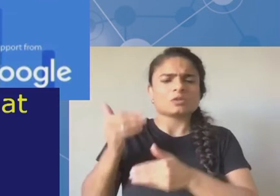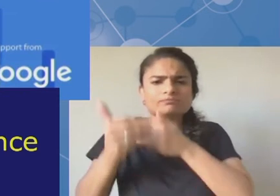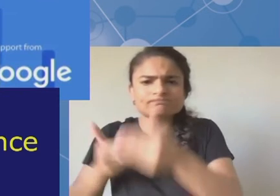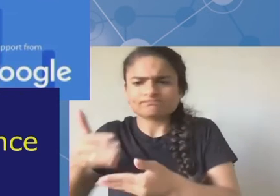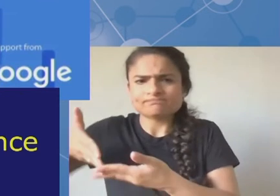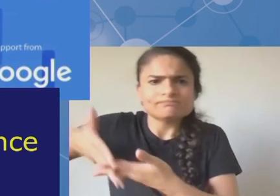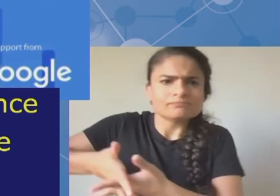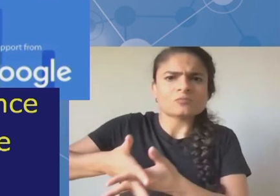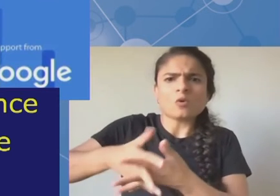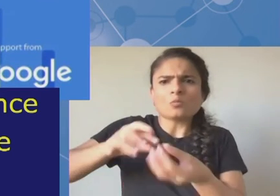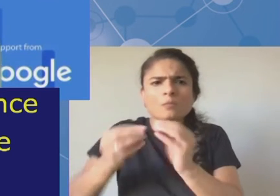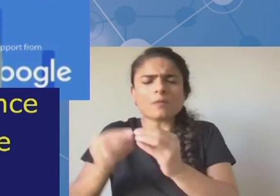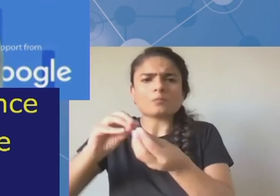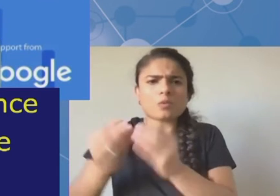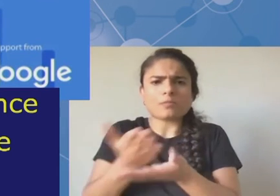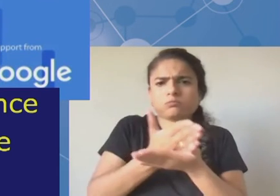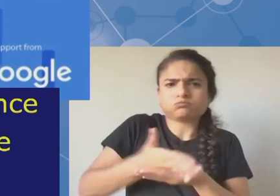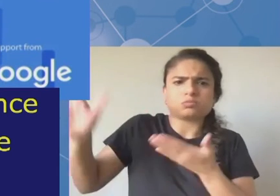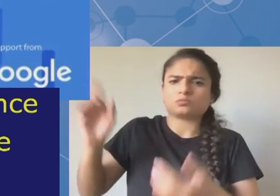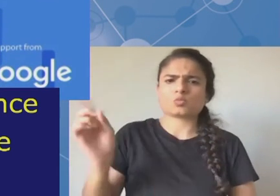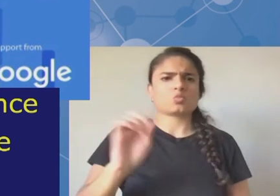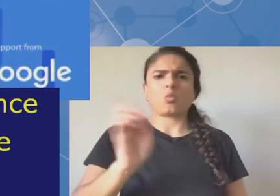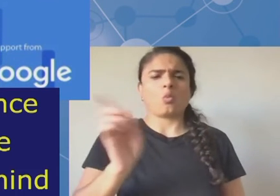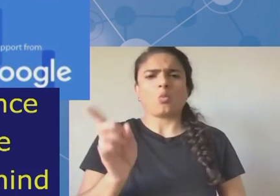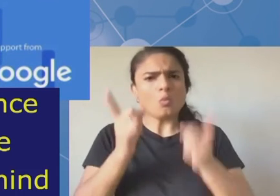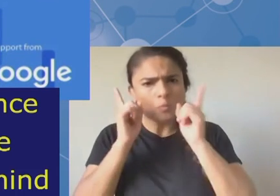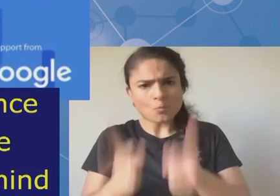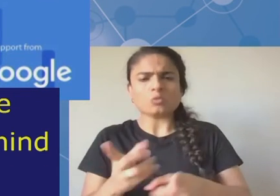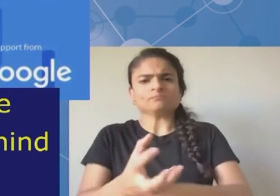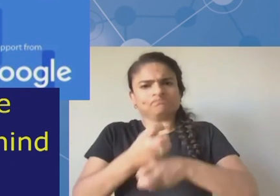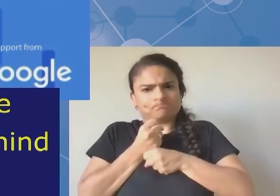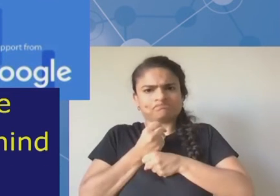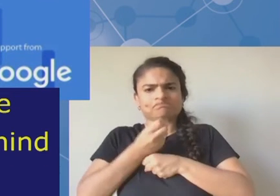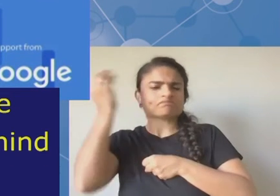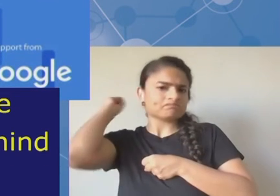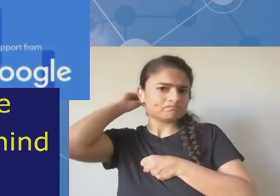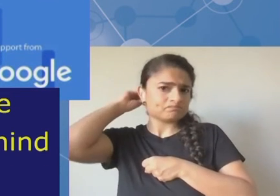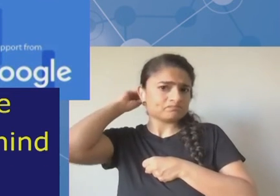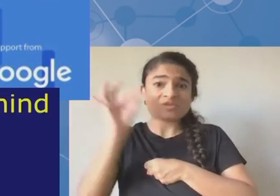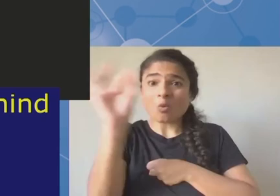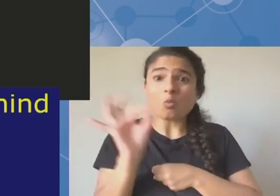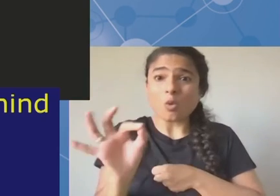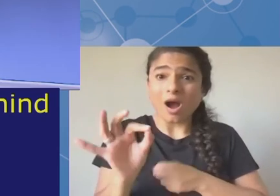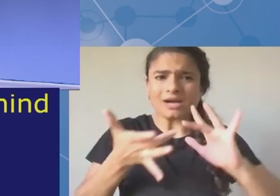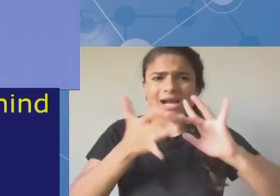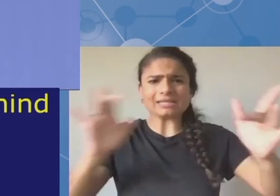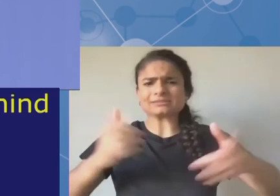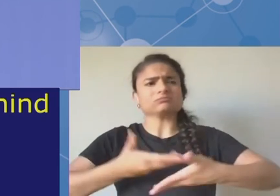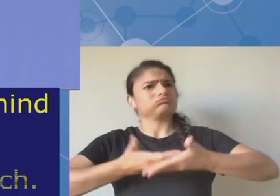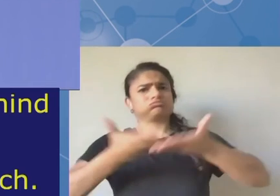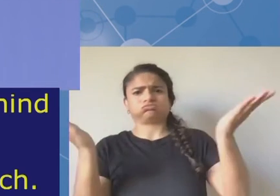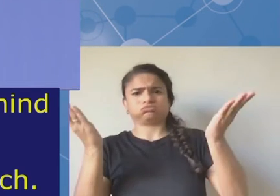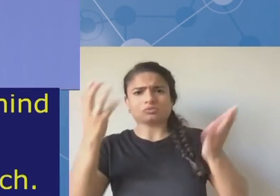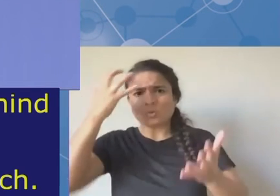indígenas en el contexto de estas nuevas tecnologías. Hay que hacer todo para que estas personas tengan acceso a